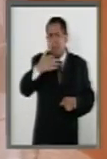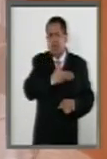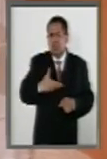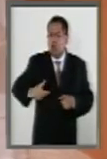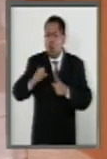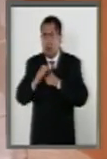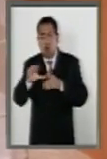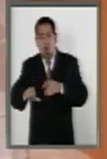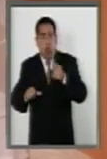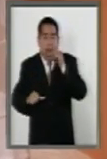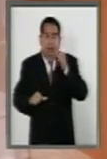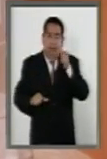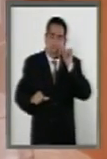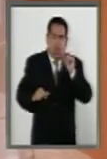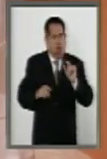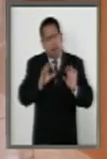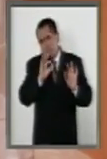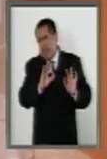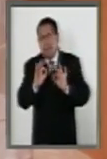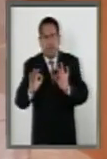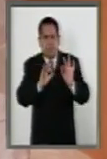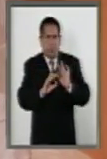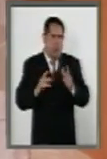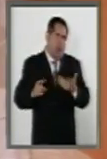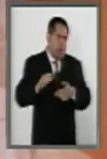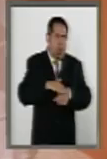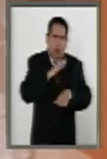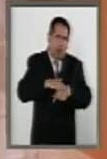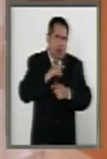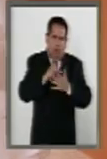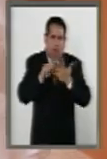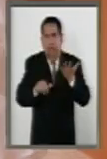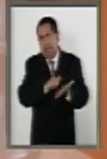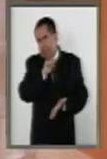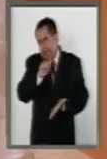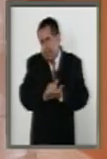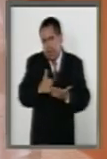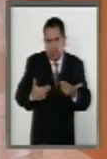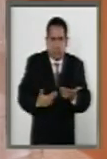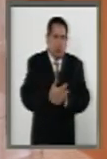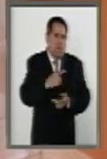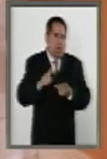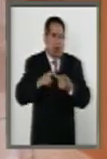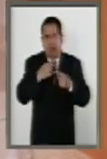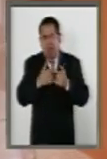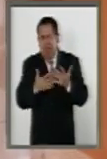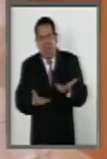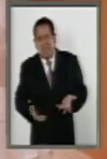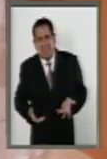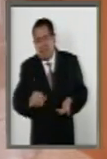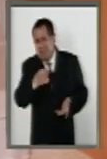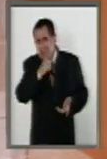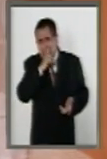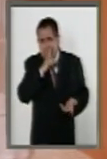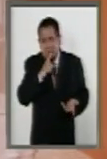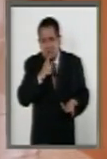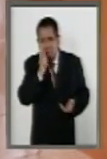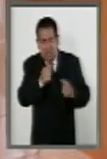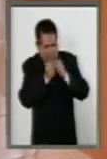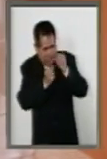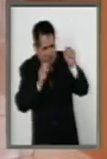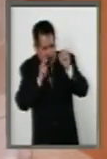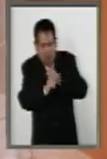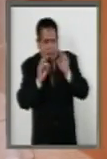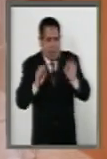hoy, porque ayer vimos la idoneidad, pues es los requisitos formales, su acta de nacimiento, etcétera, pero eso no dice nada. Y